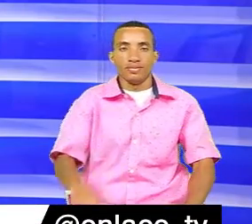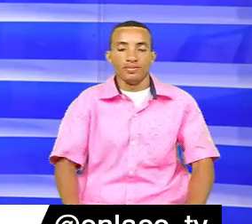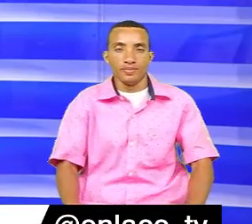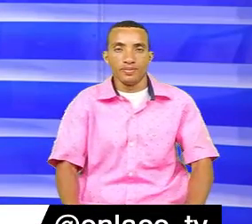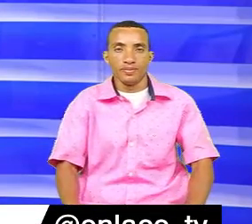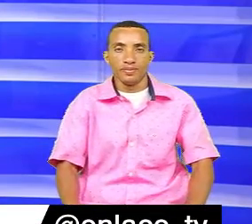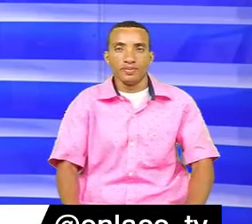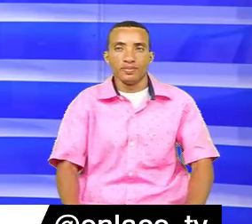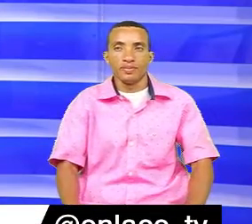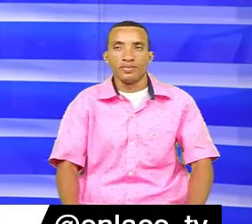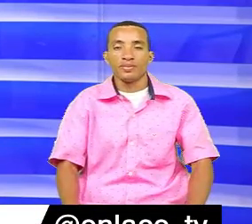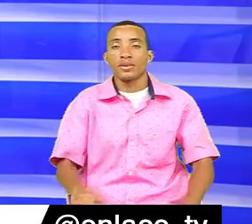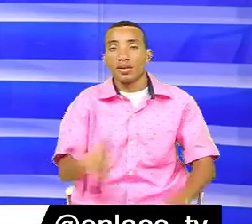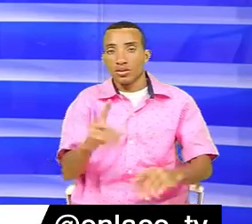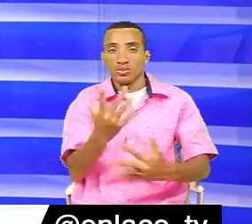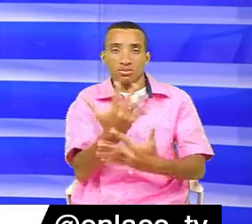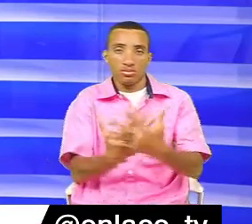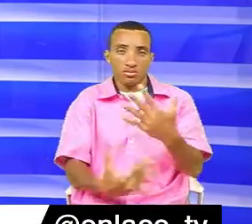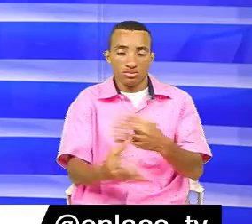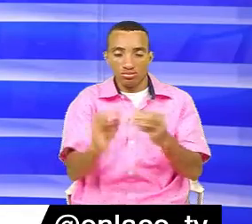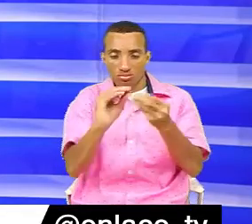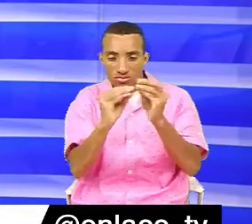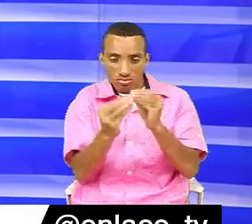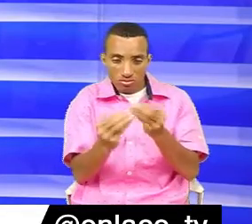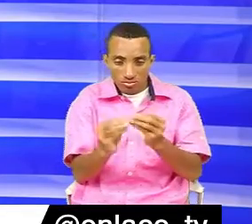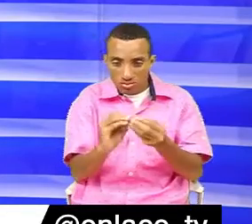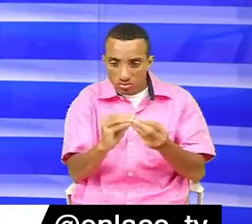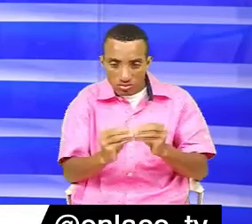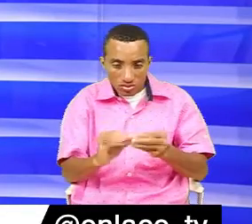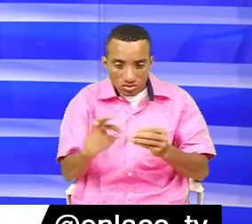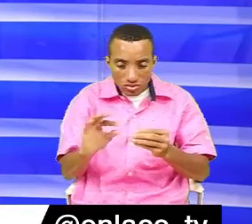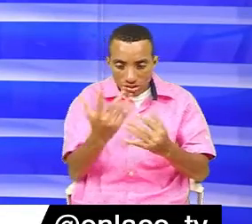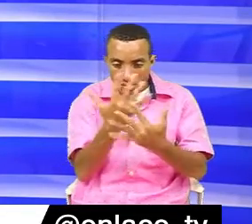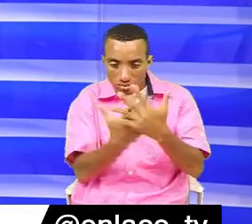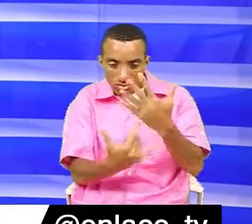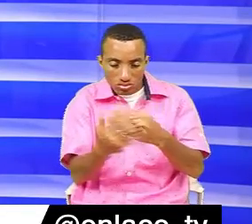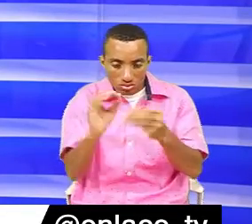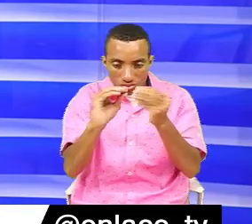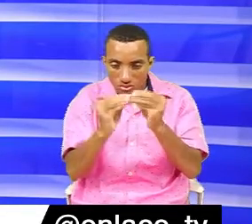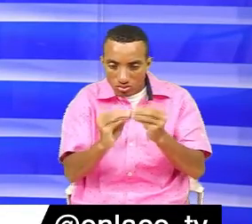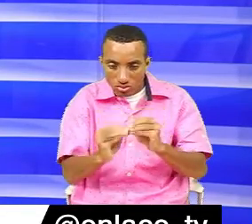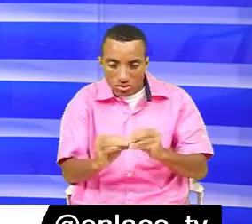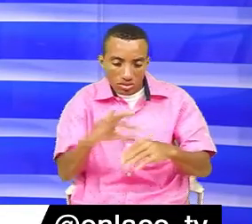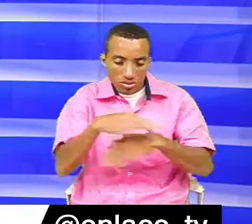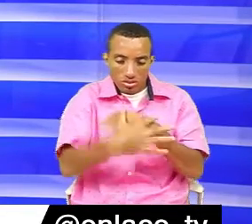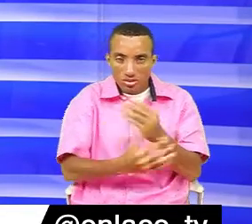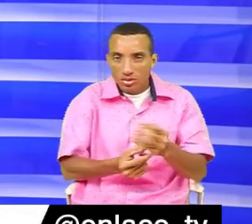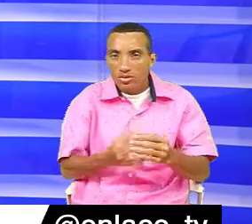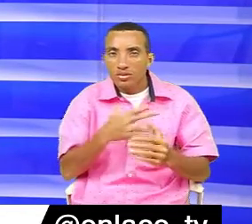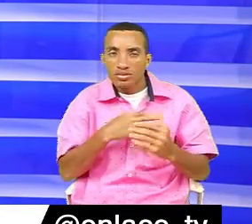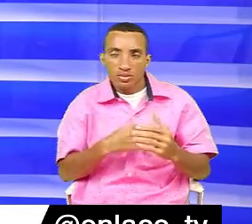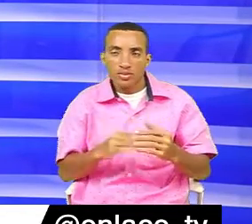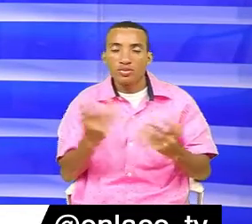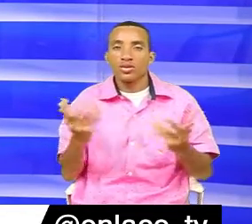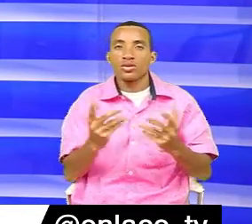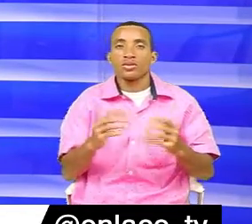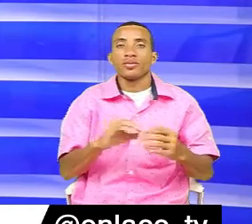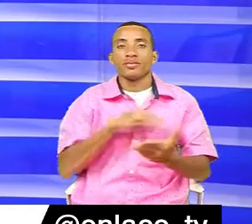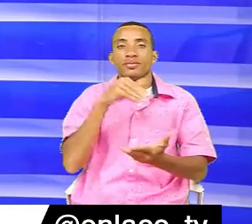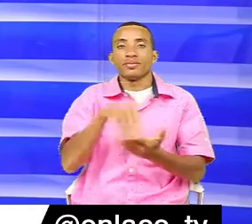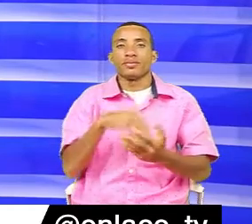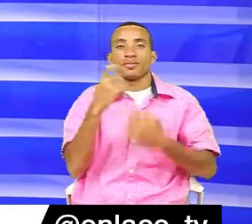los artesanos de Barranca Bermeja mostrarán su talento hecho a mano este fin de semana en un evento que se realizará en un centro comercial de la